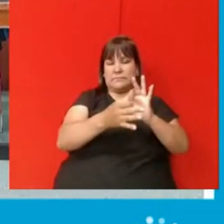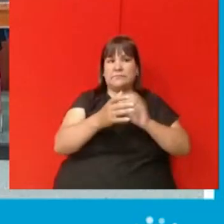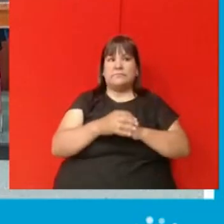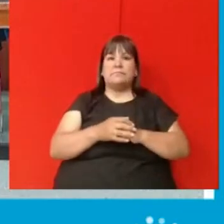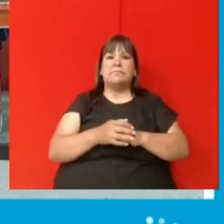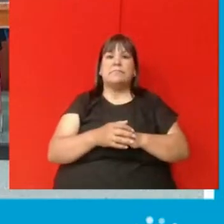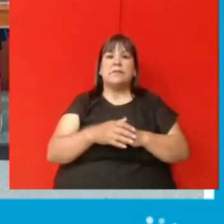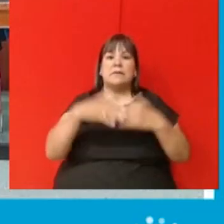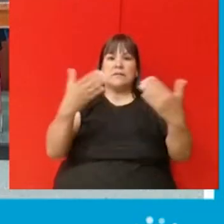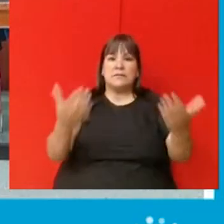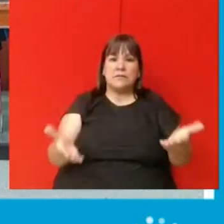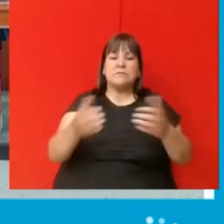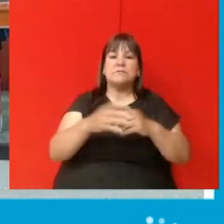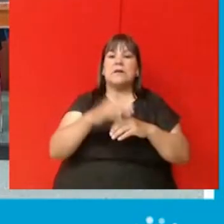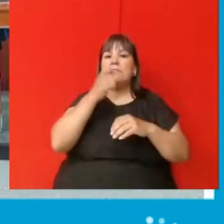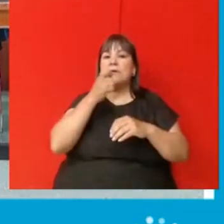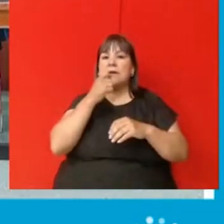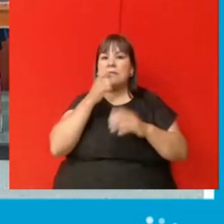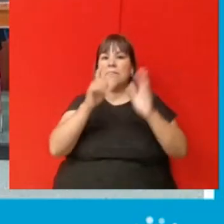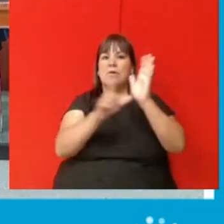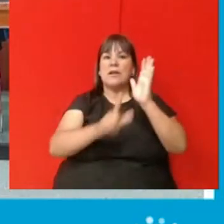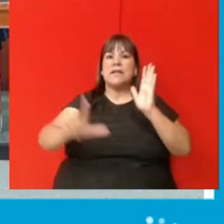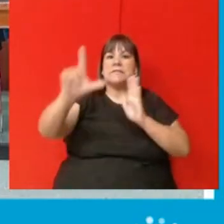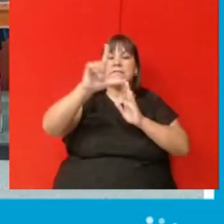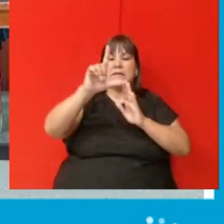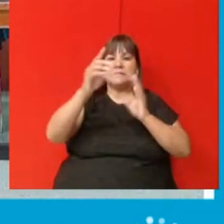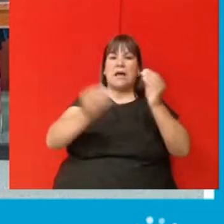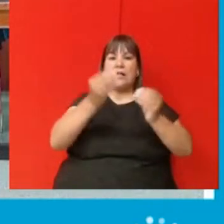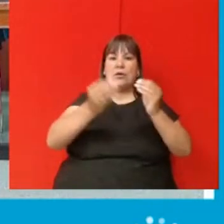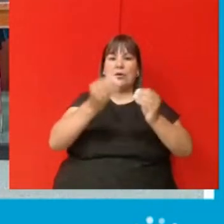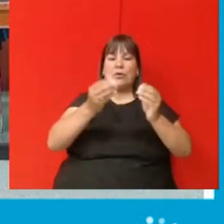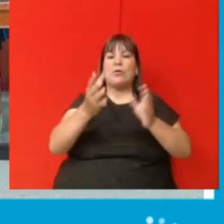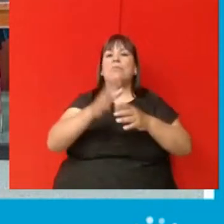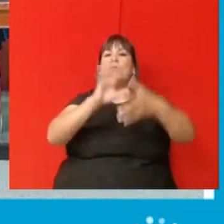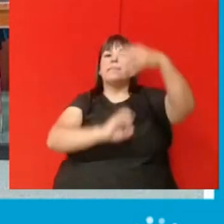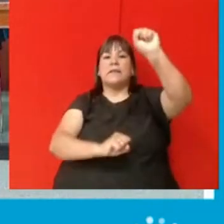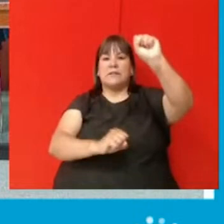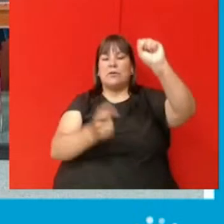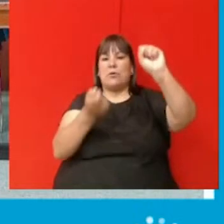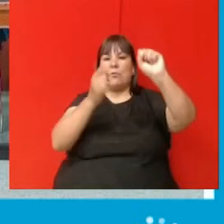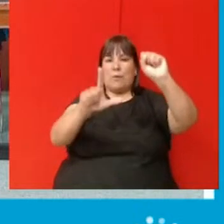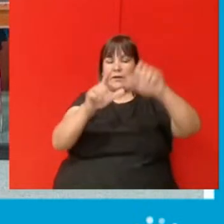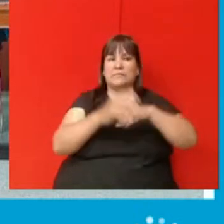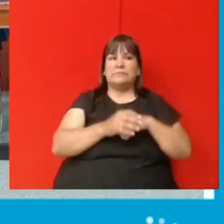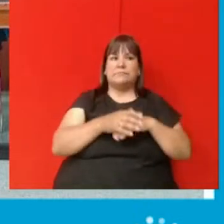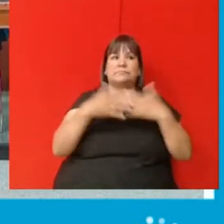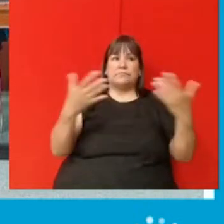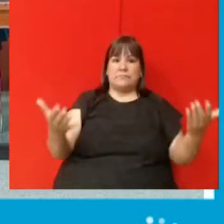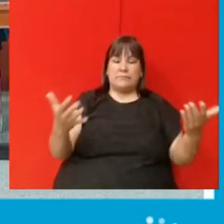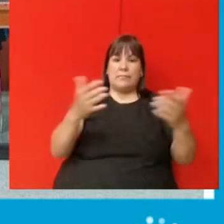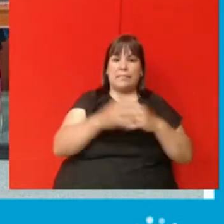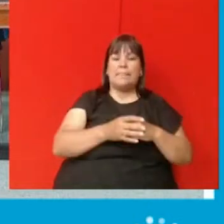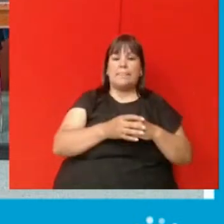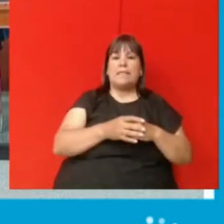de grado, que sería el de licenciado, que damos otra asignatura que sería como la segunda parte de esa primera. Así que, aparte,